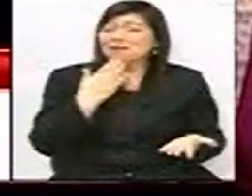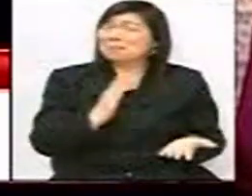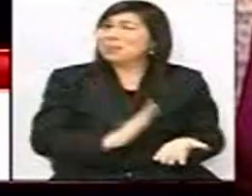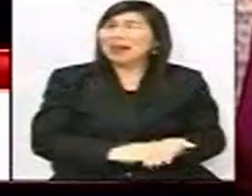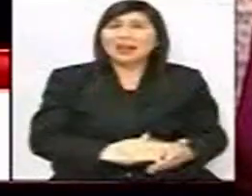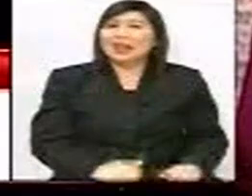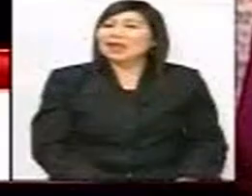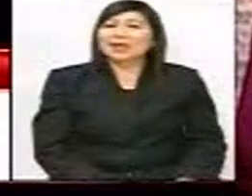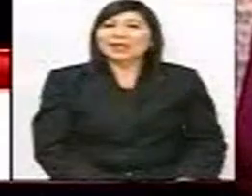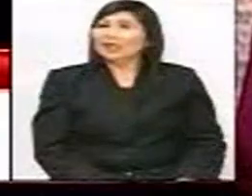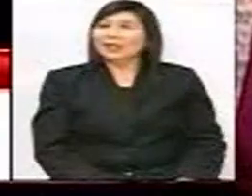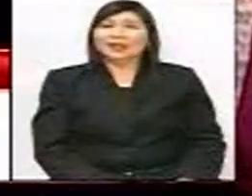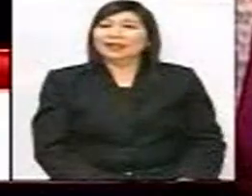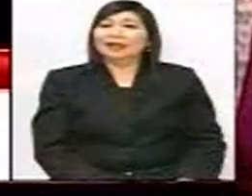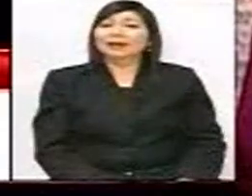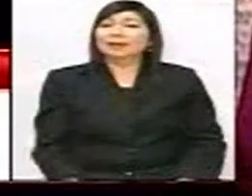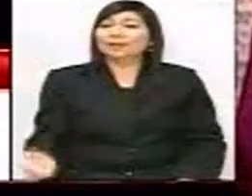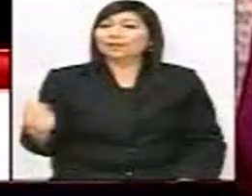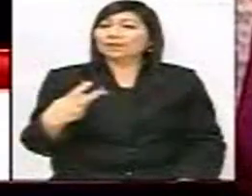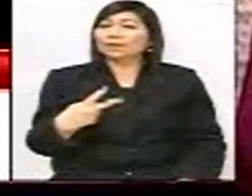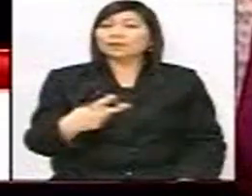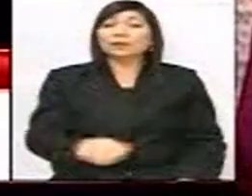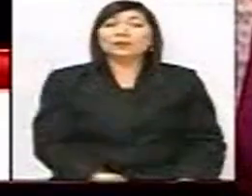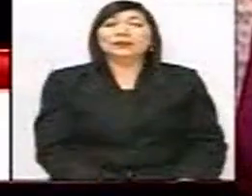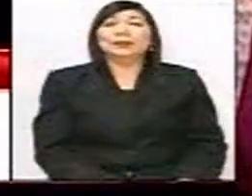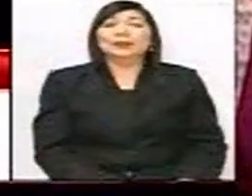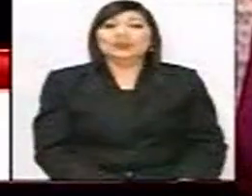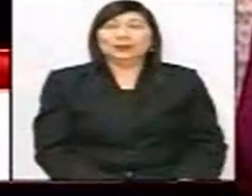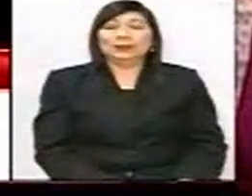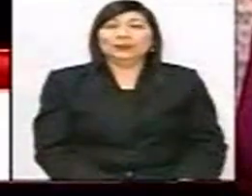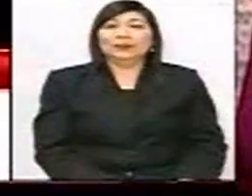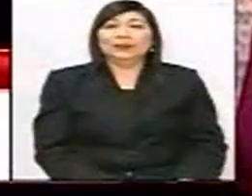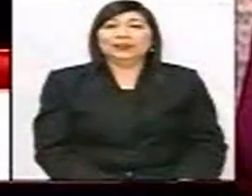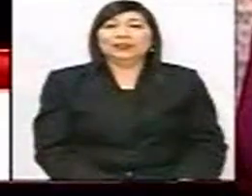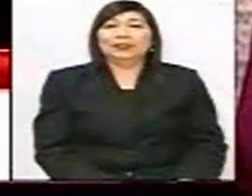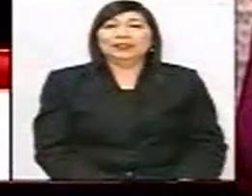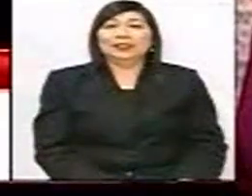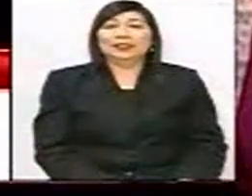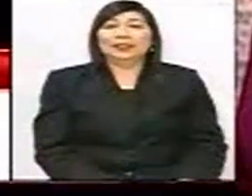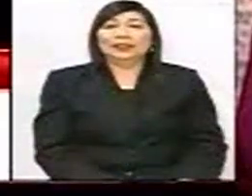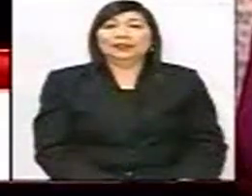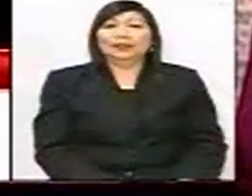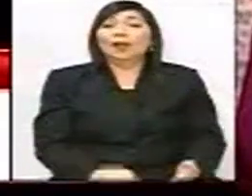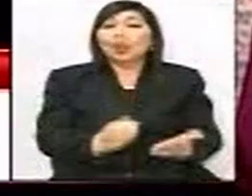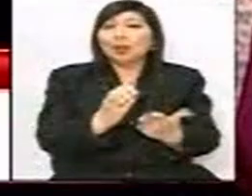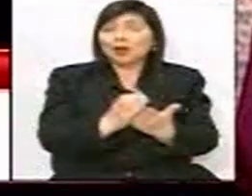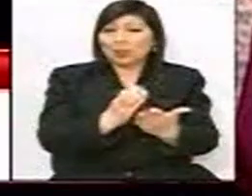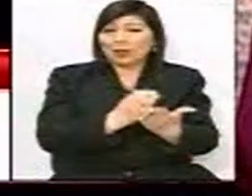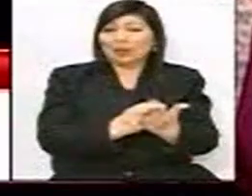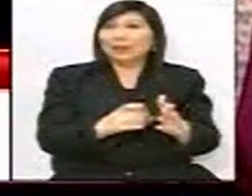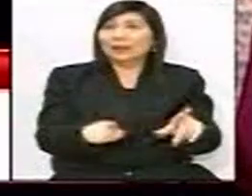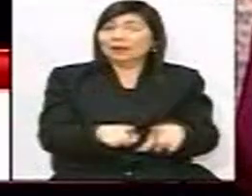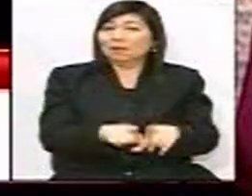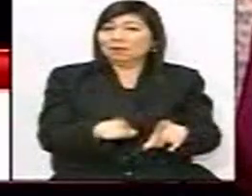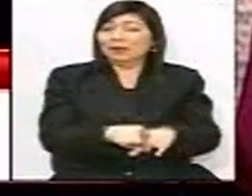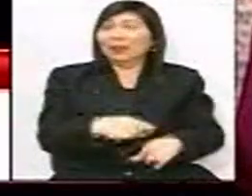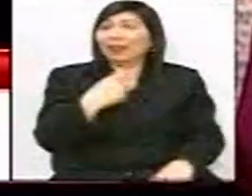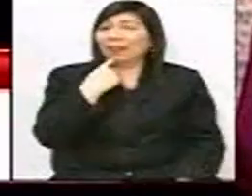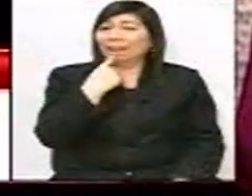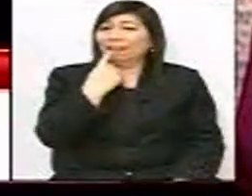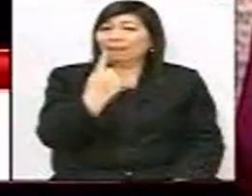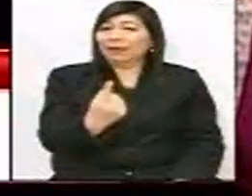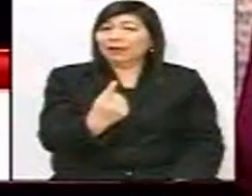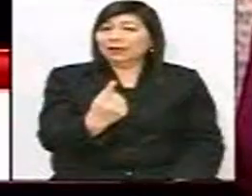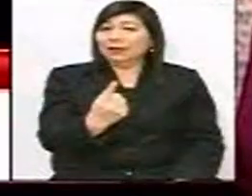irregularidad? En segundo lugar, señor presidente, el contrato también dice que